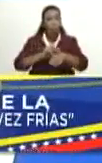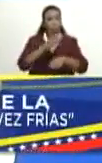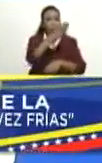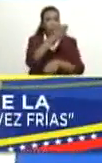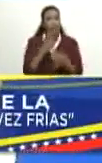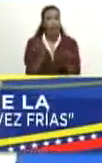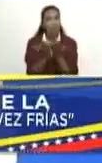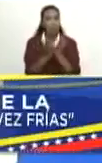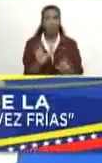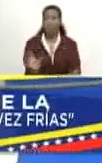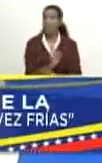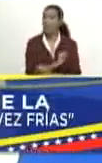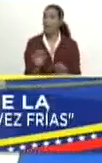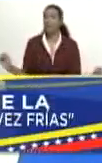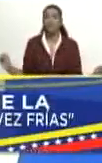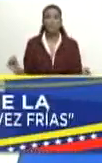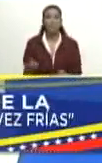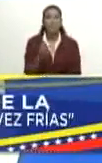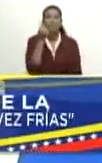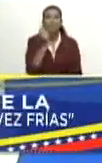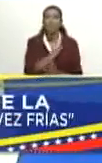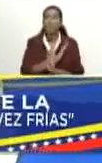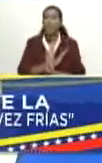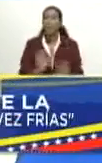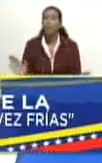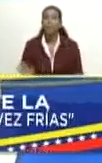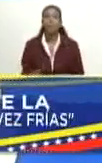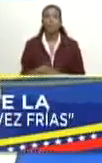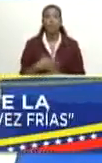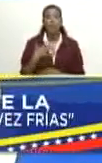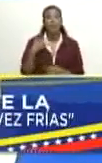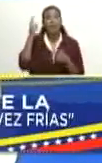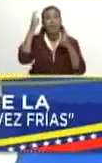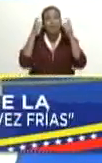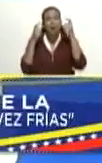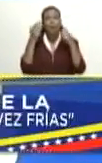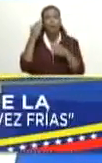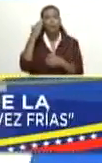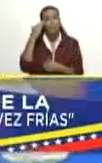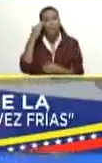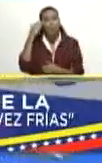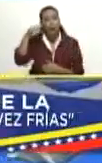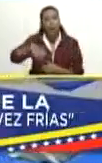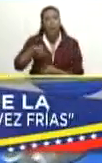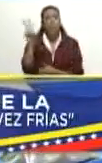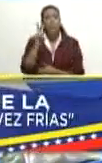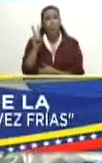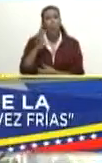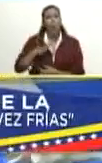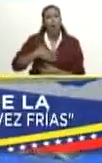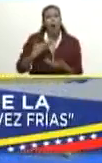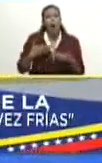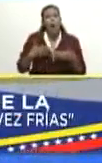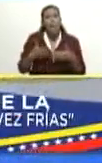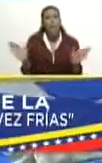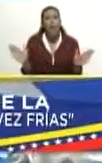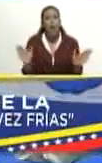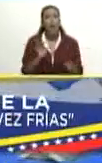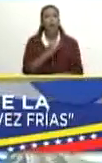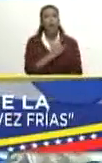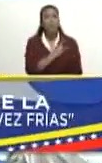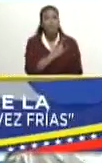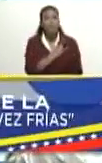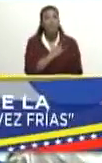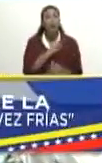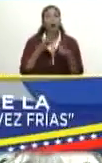países. Jamás. Y nuestro comandante Chávez abrió las puertas de las